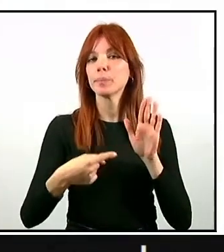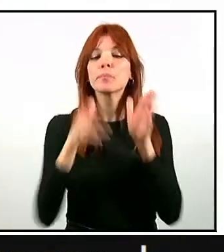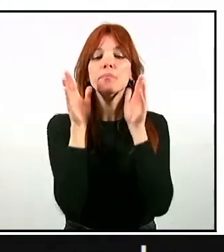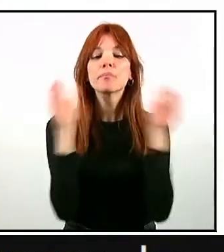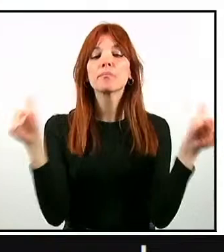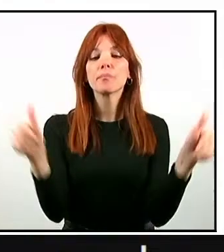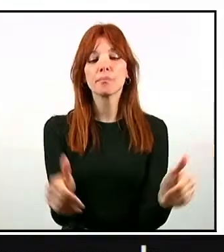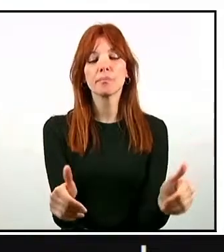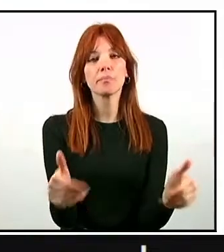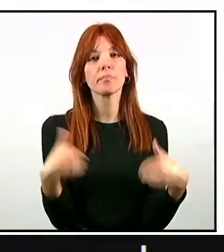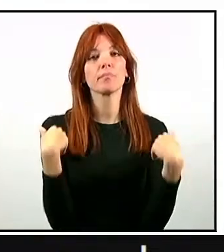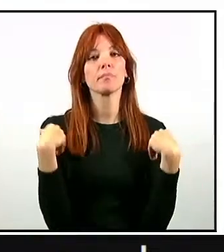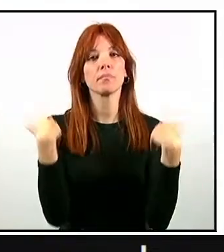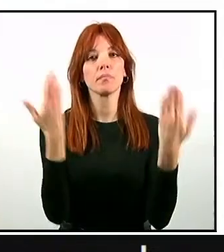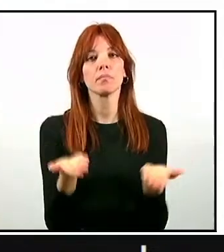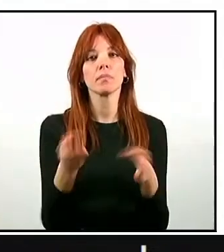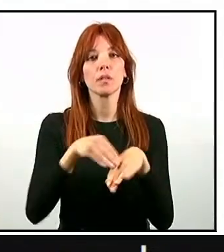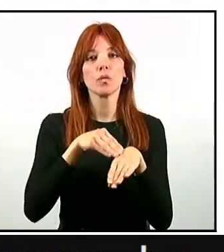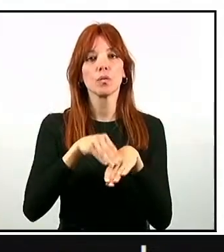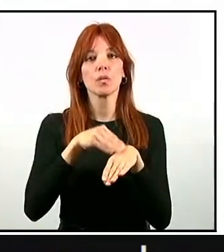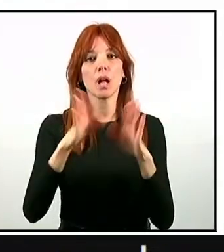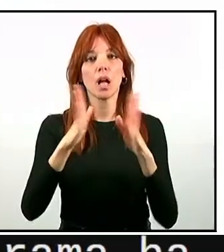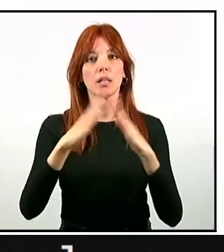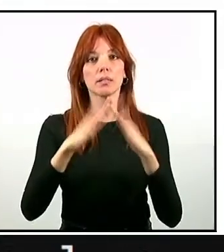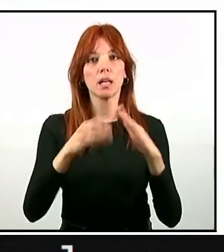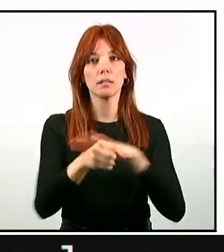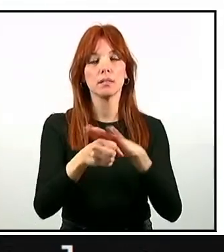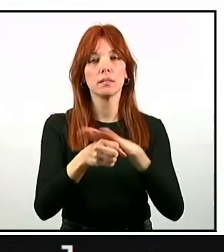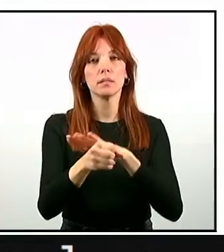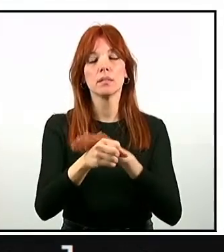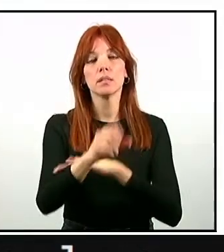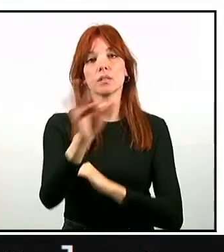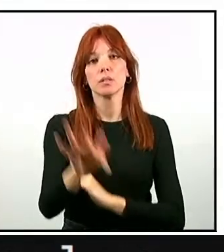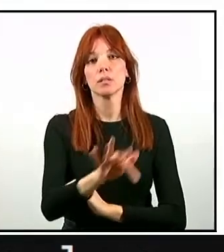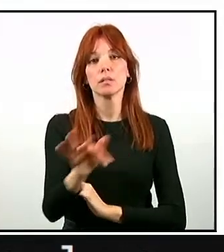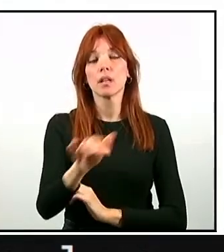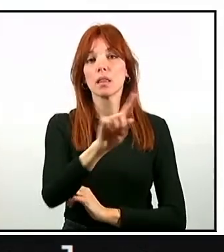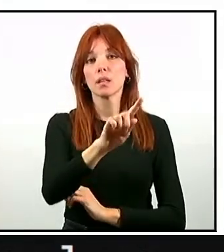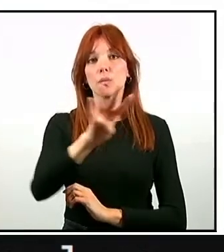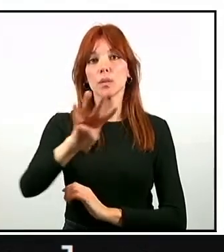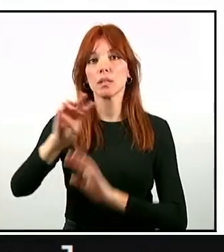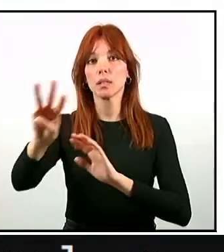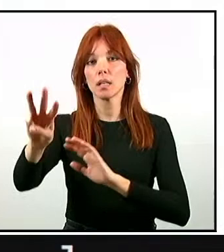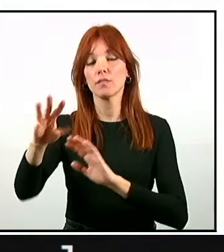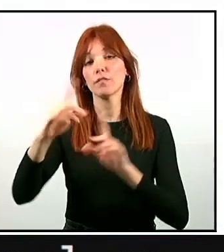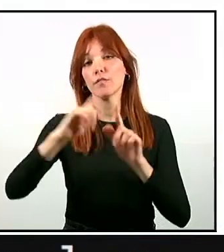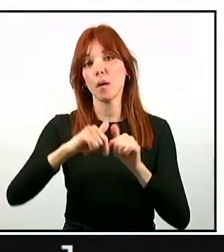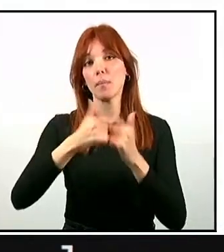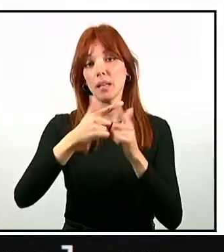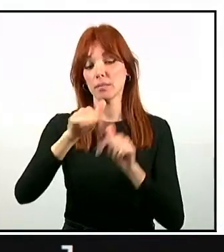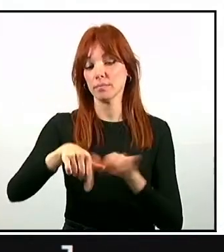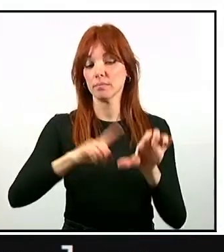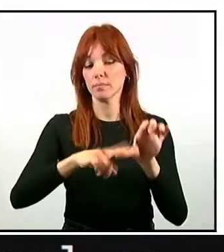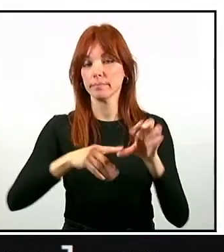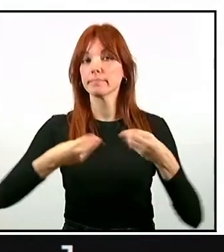darle solución habitacional, en este caso a 143 familias extremeñas.